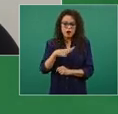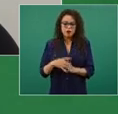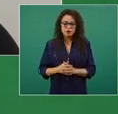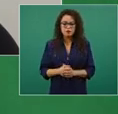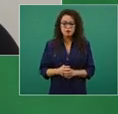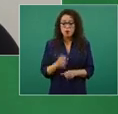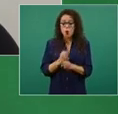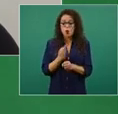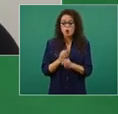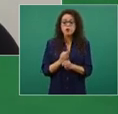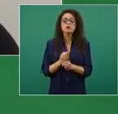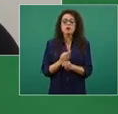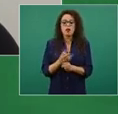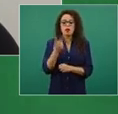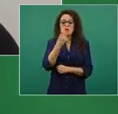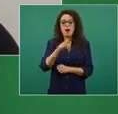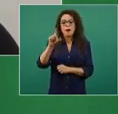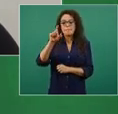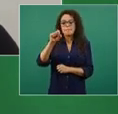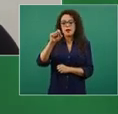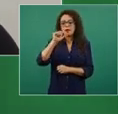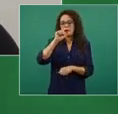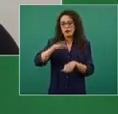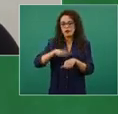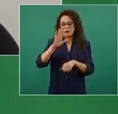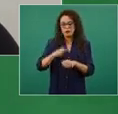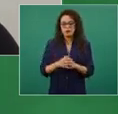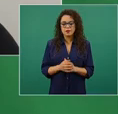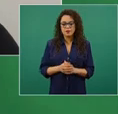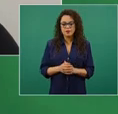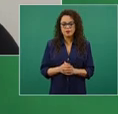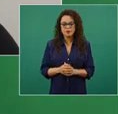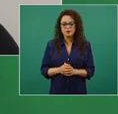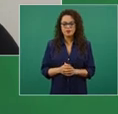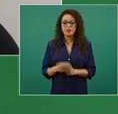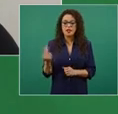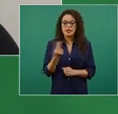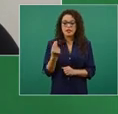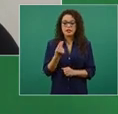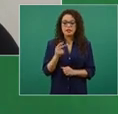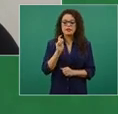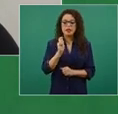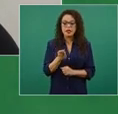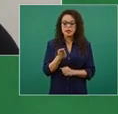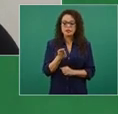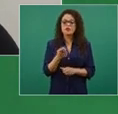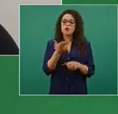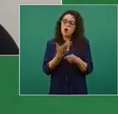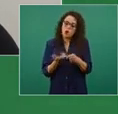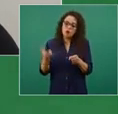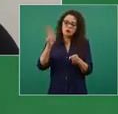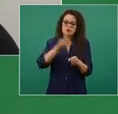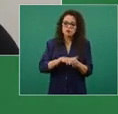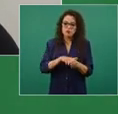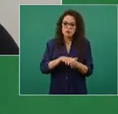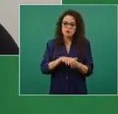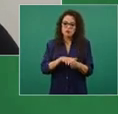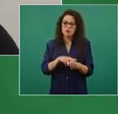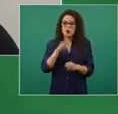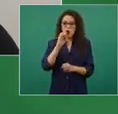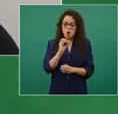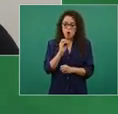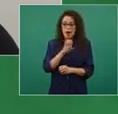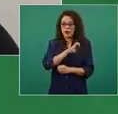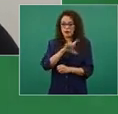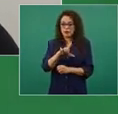solo 220 casos los que en algún momento han requerido algún tipo de hospitalización o